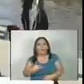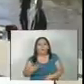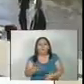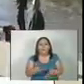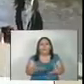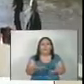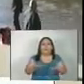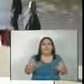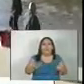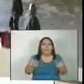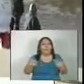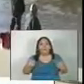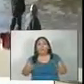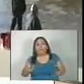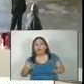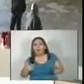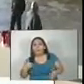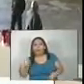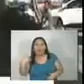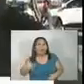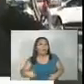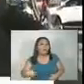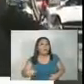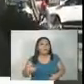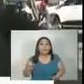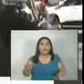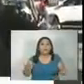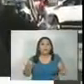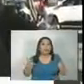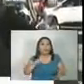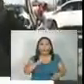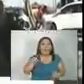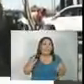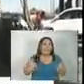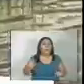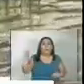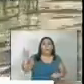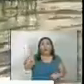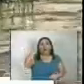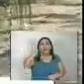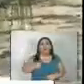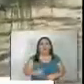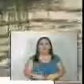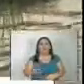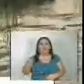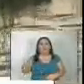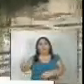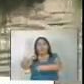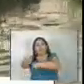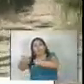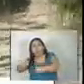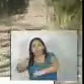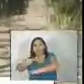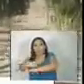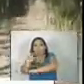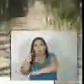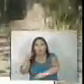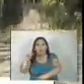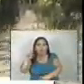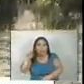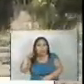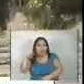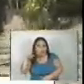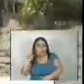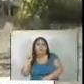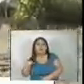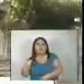ya estamos a final de año y no hemos logrado todavía pasar. El Departamento de Aduanas y Protección Fronteriza podrá